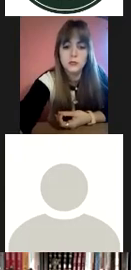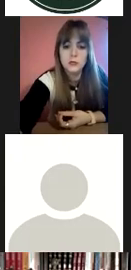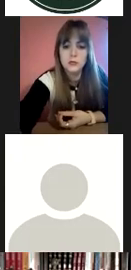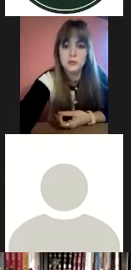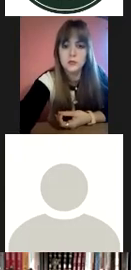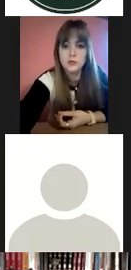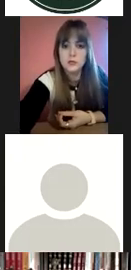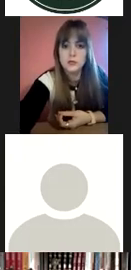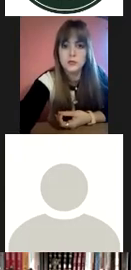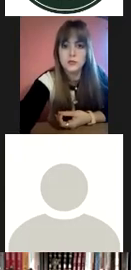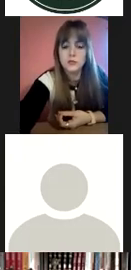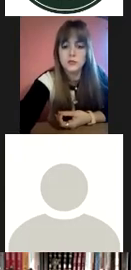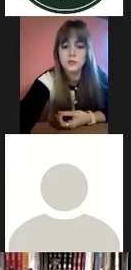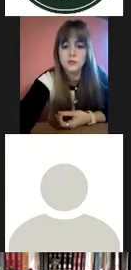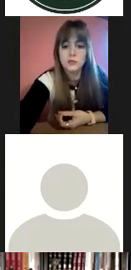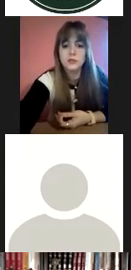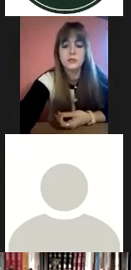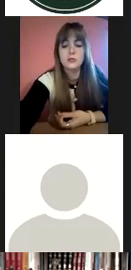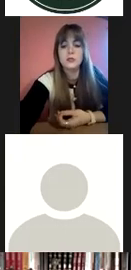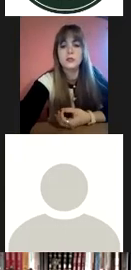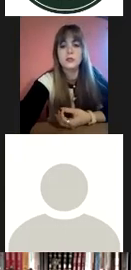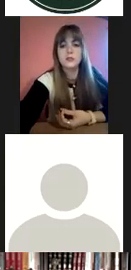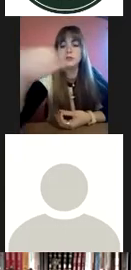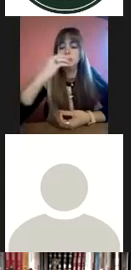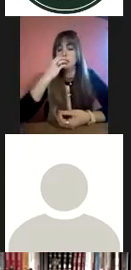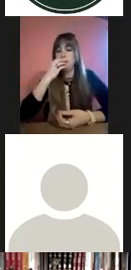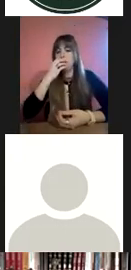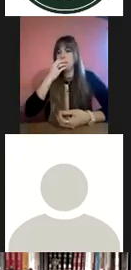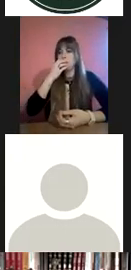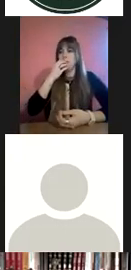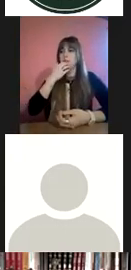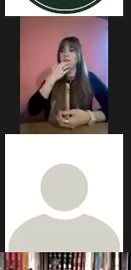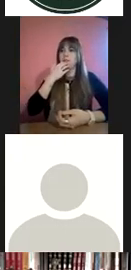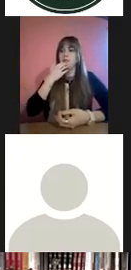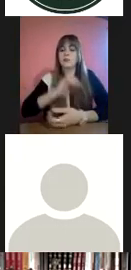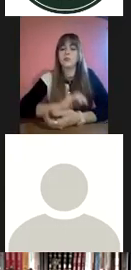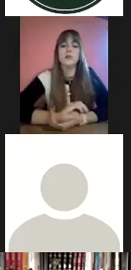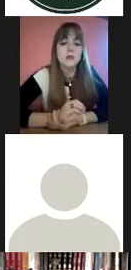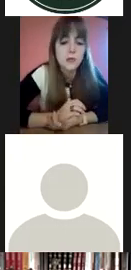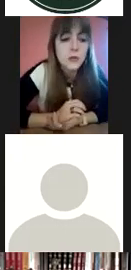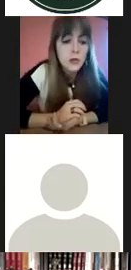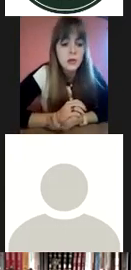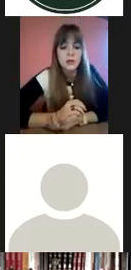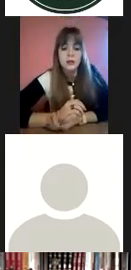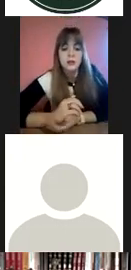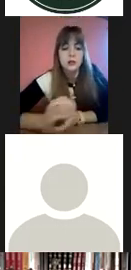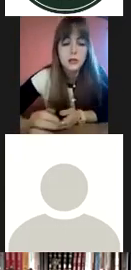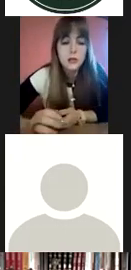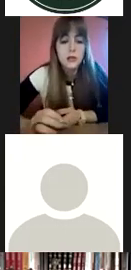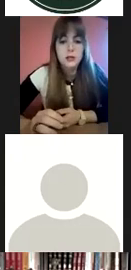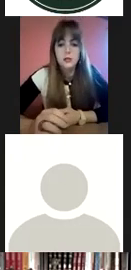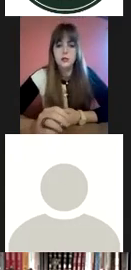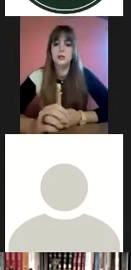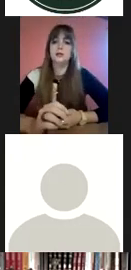bastante por el tema de los animales que están en situación de calle, inclusive tiene un hospital, creo que es el